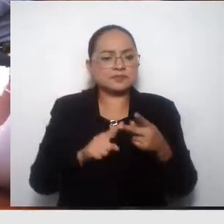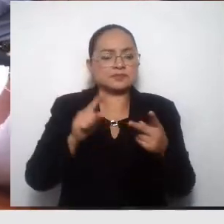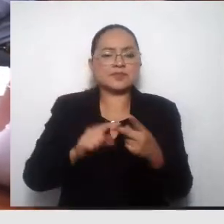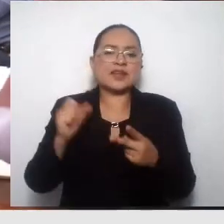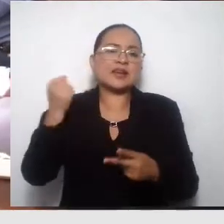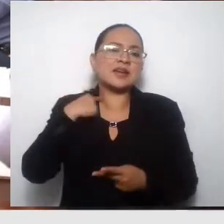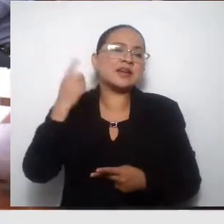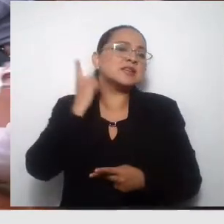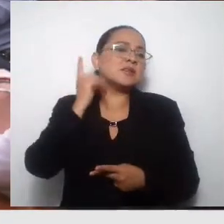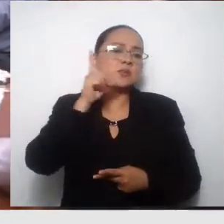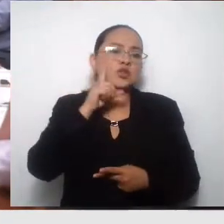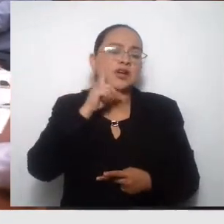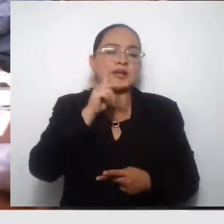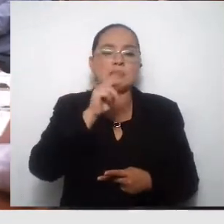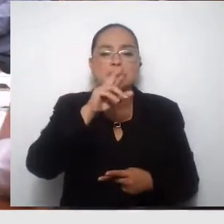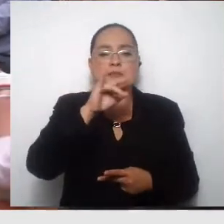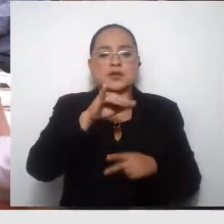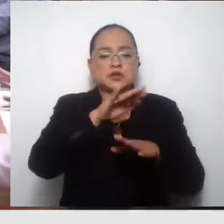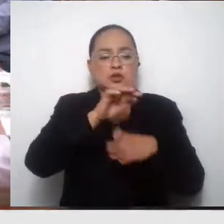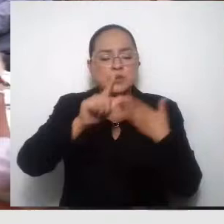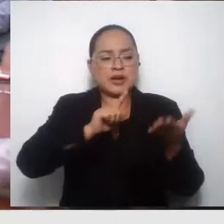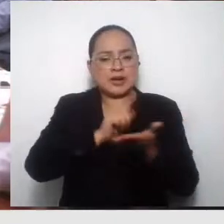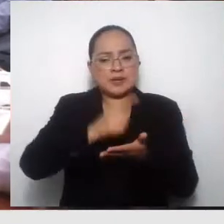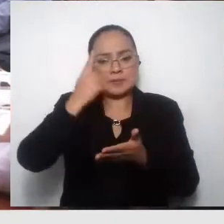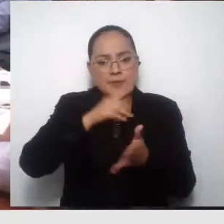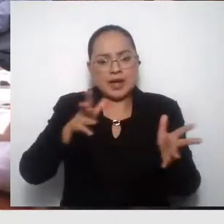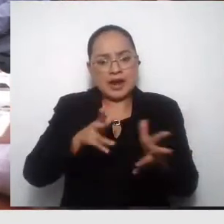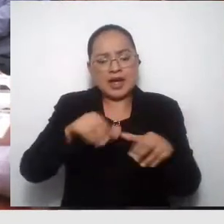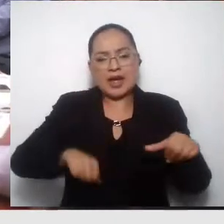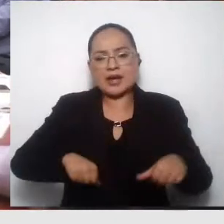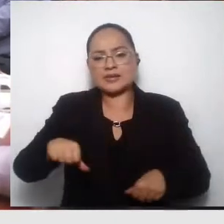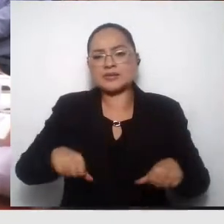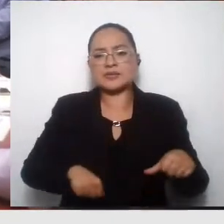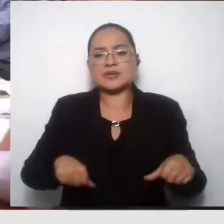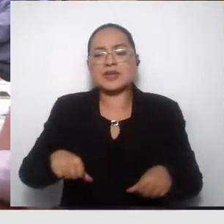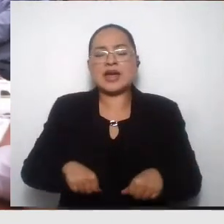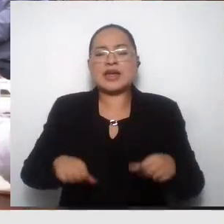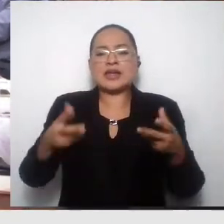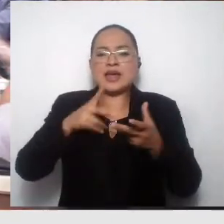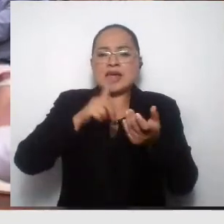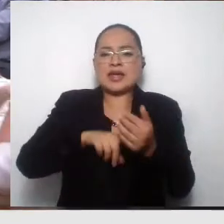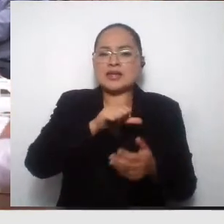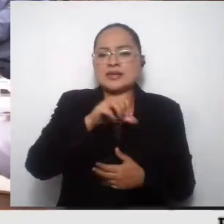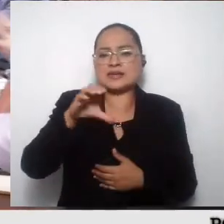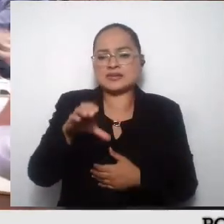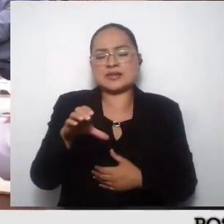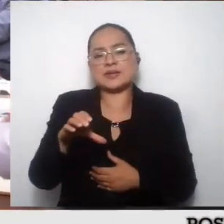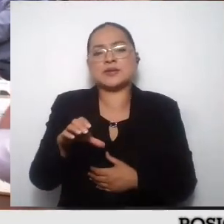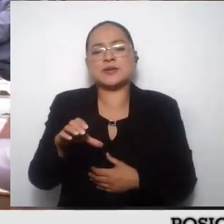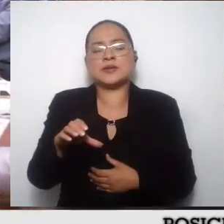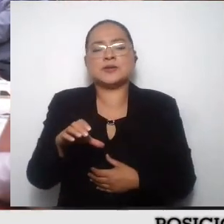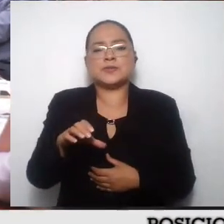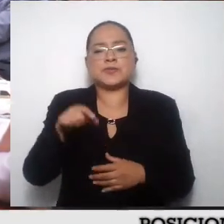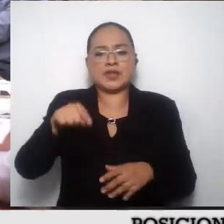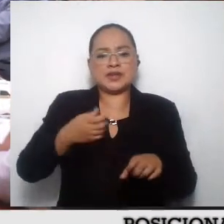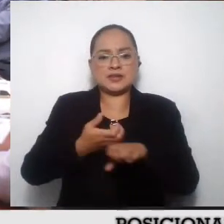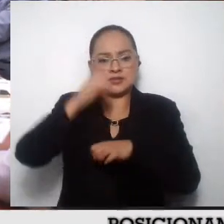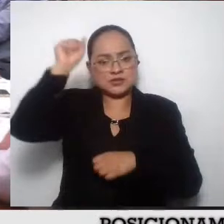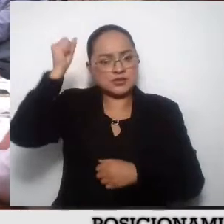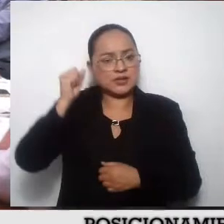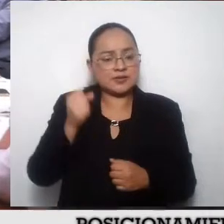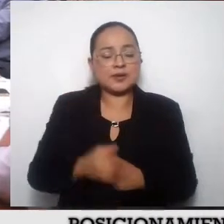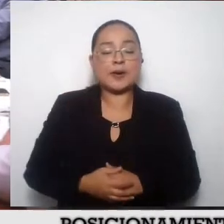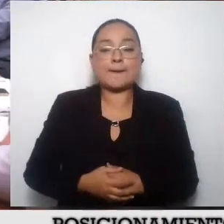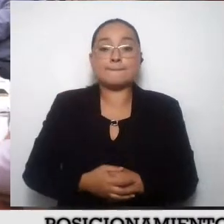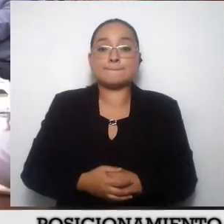PRI sobre ley para impulsar las actividades realizadas por organizaciones de la sociedad civil para el Estado de Sinaloa. En